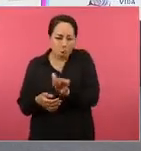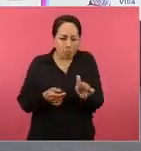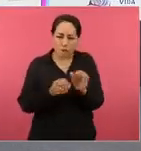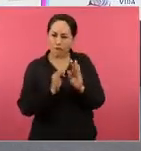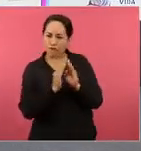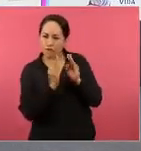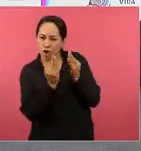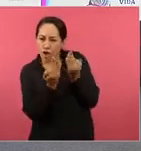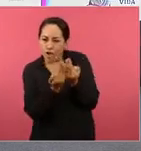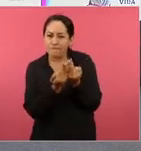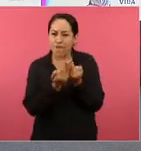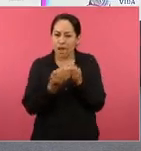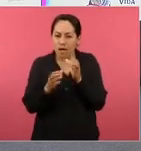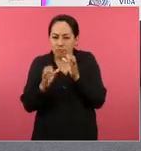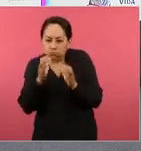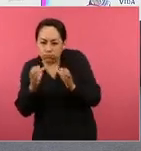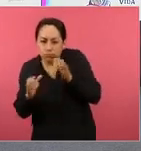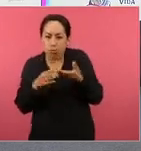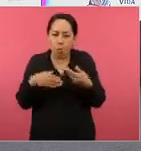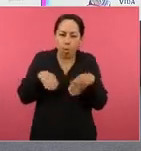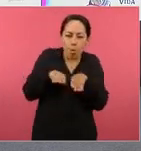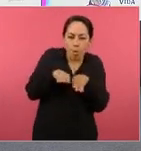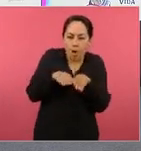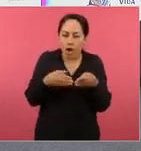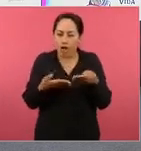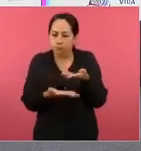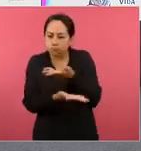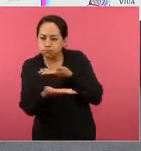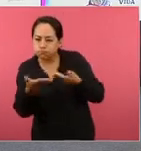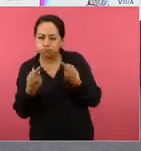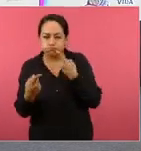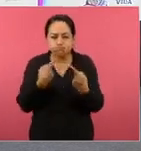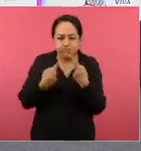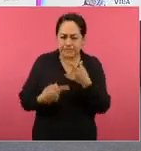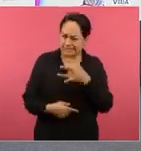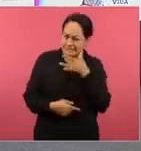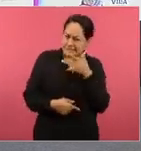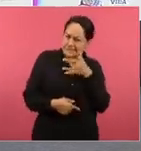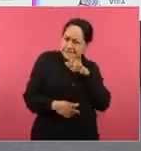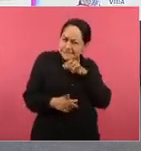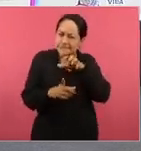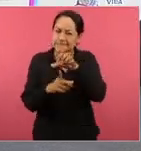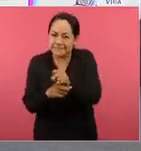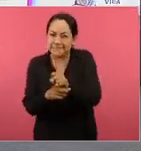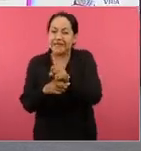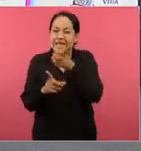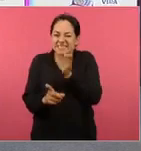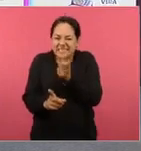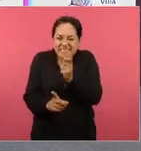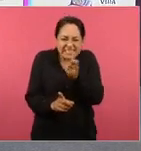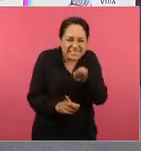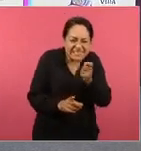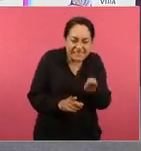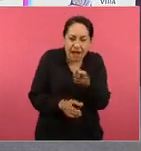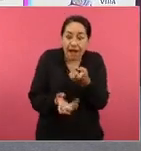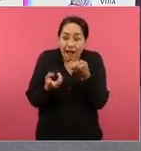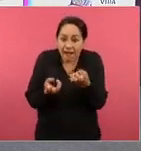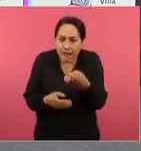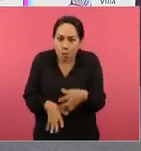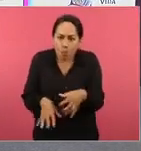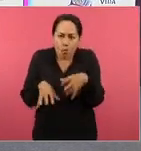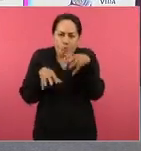justamente, de lenguajes, a interpretar el asunto de nuestro mundo, de nuestro